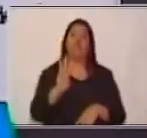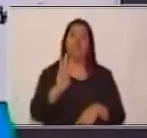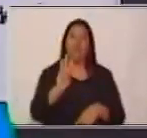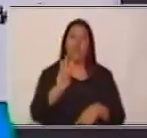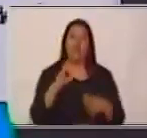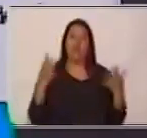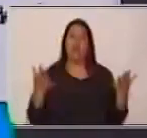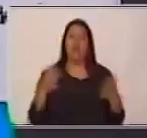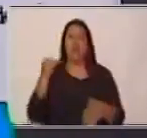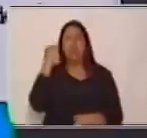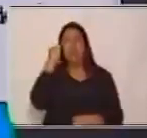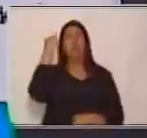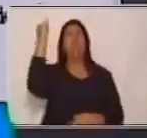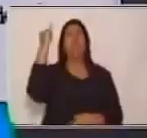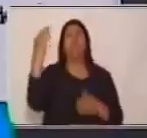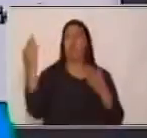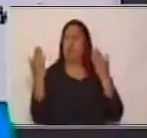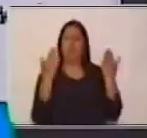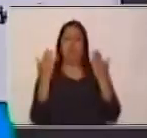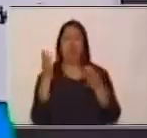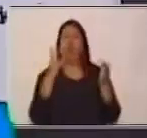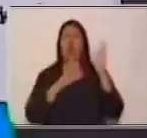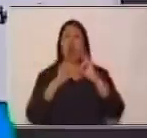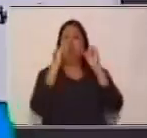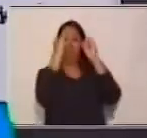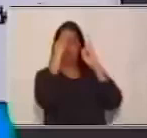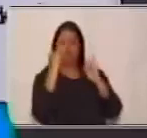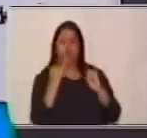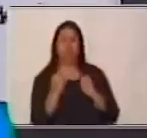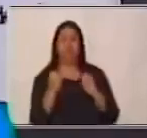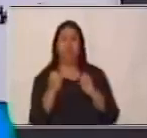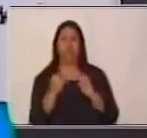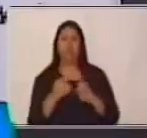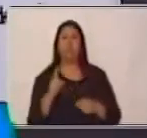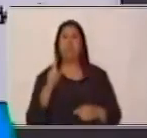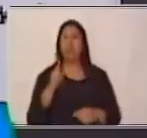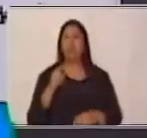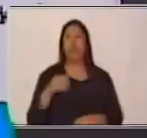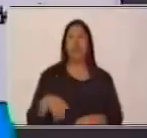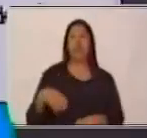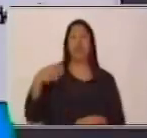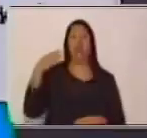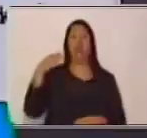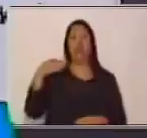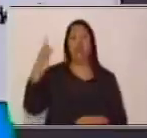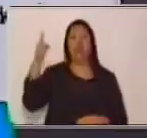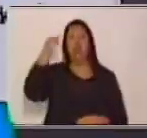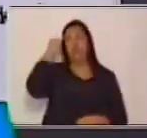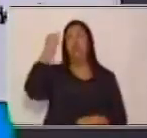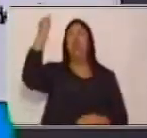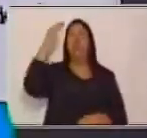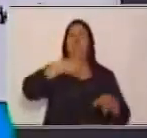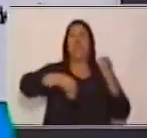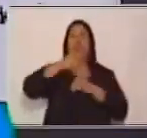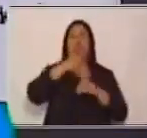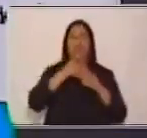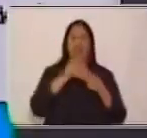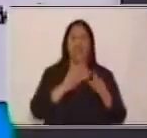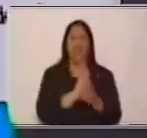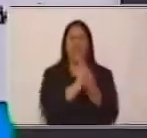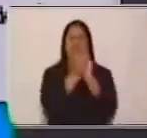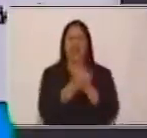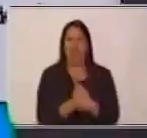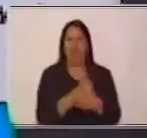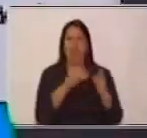Esta puede sustituir el término imaginario completamente al término real. Existe alguna